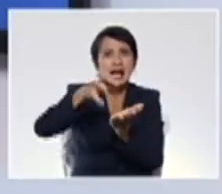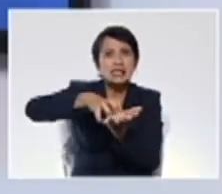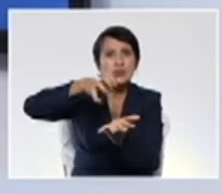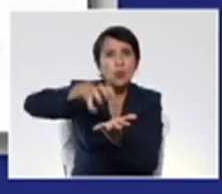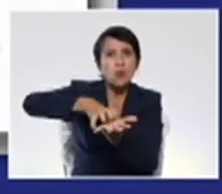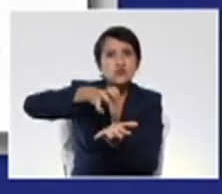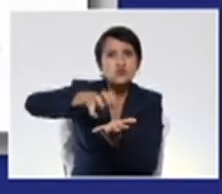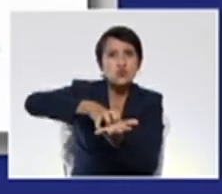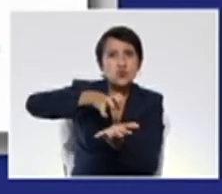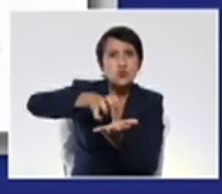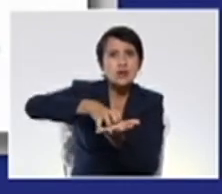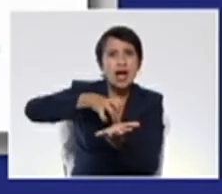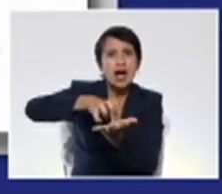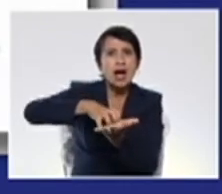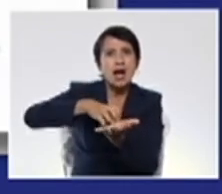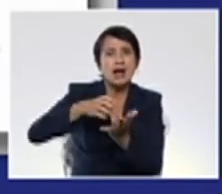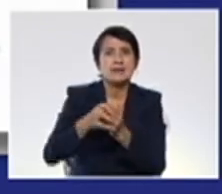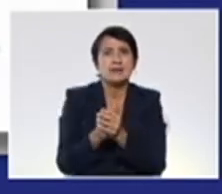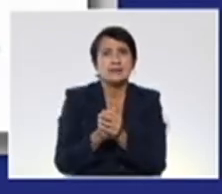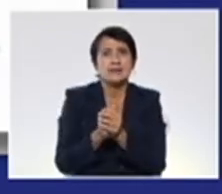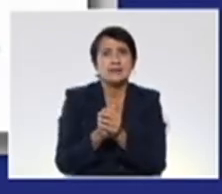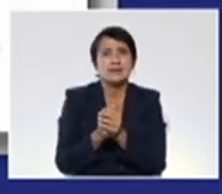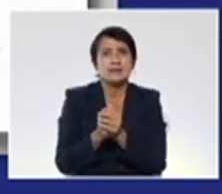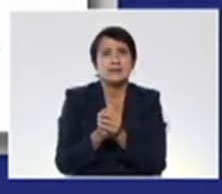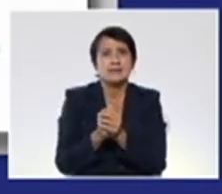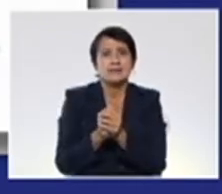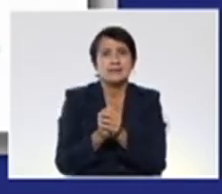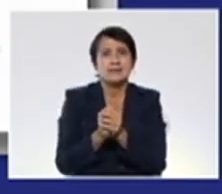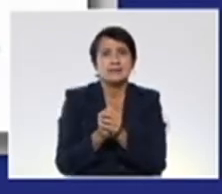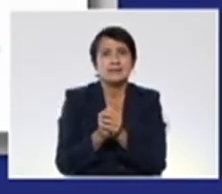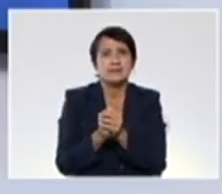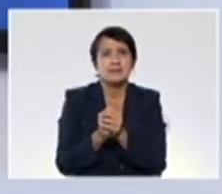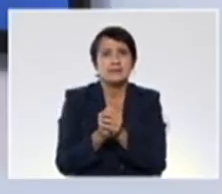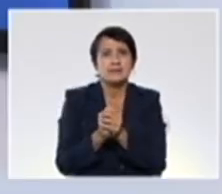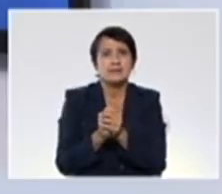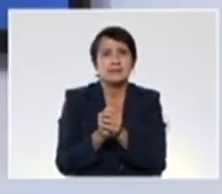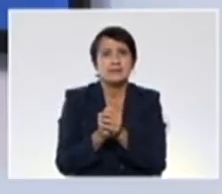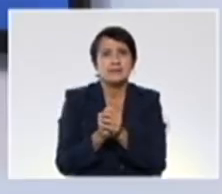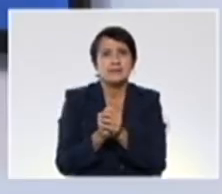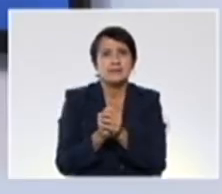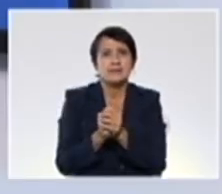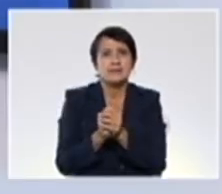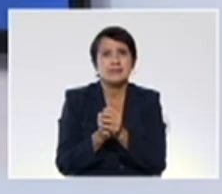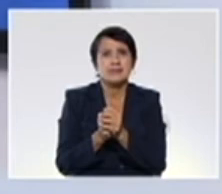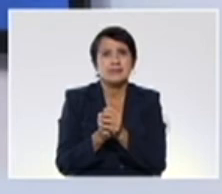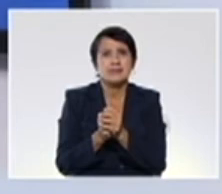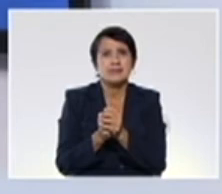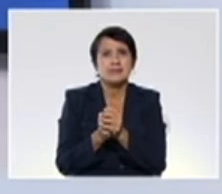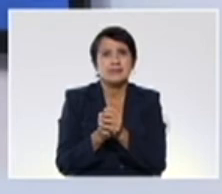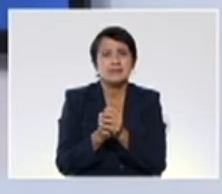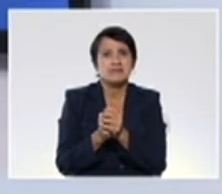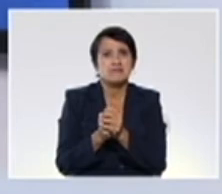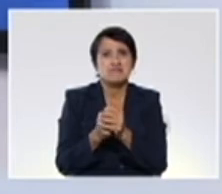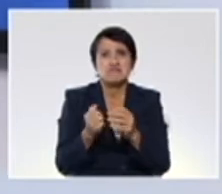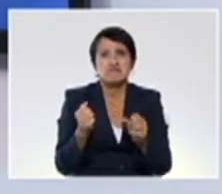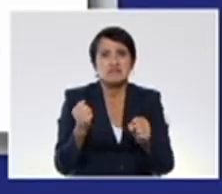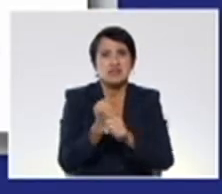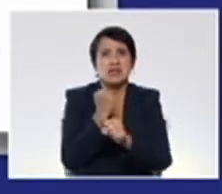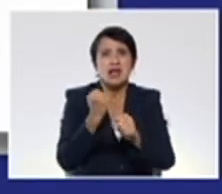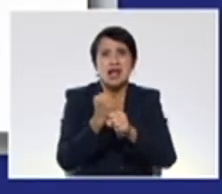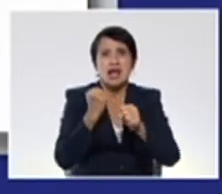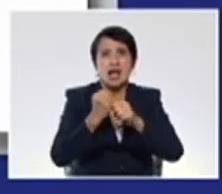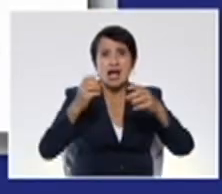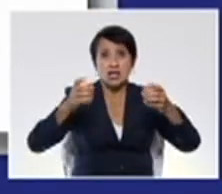elaboración de hamacas, la elaboración de salsas y conservas. Igualmente la elaboración de sombreros de